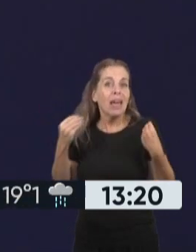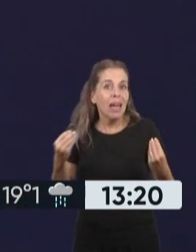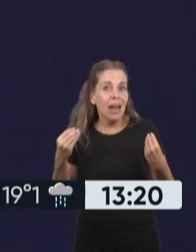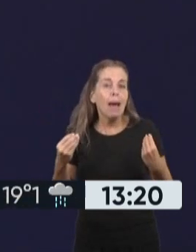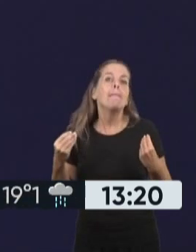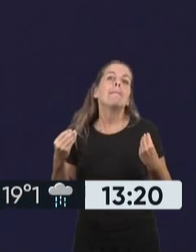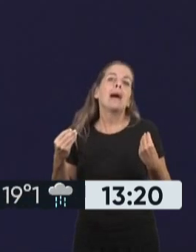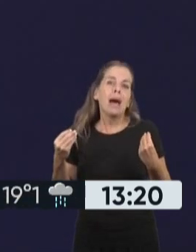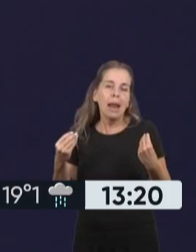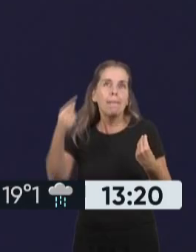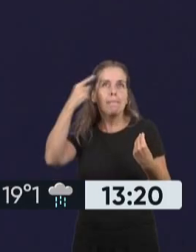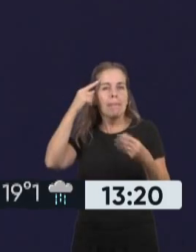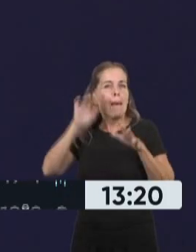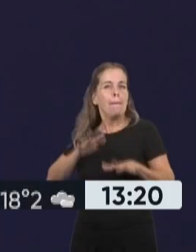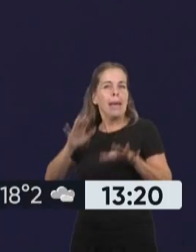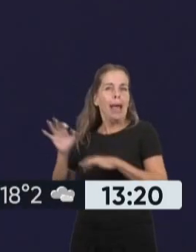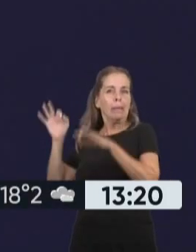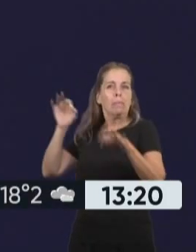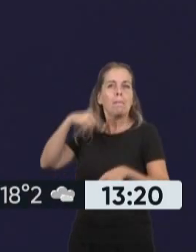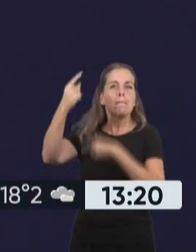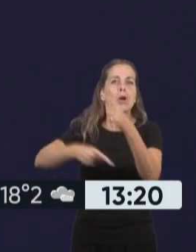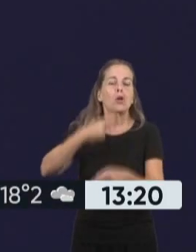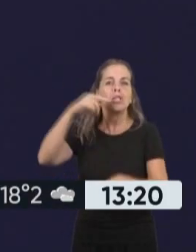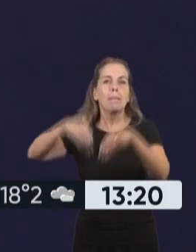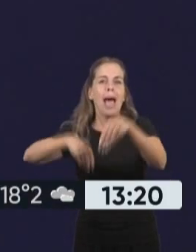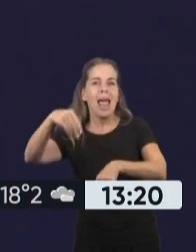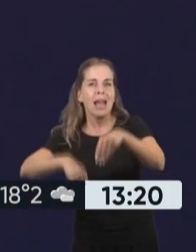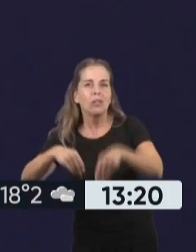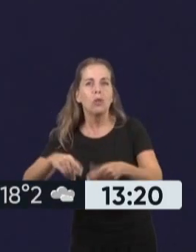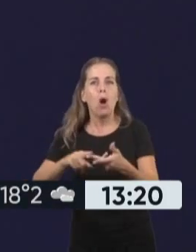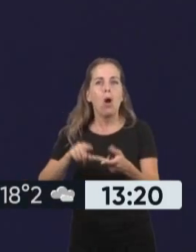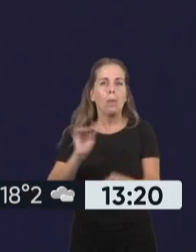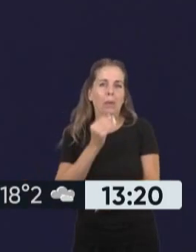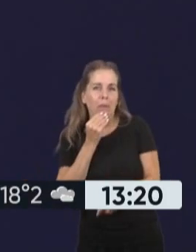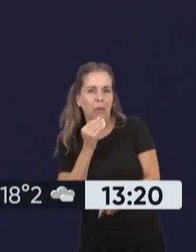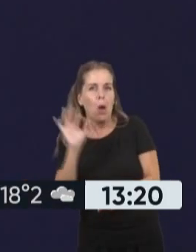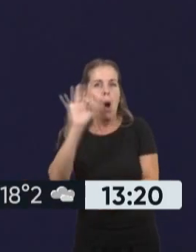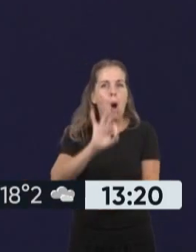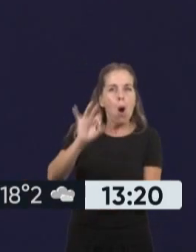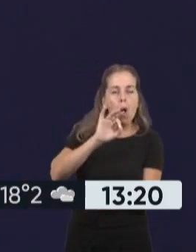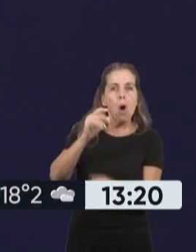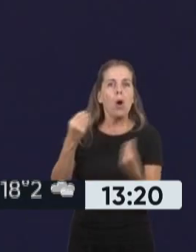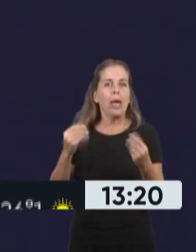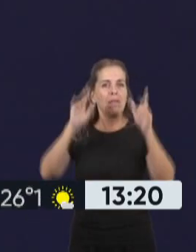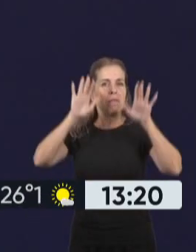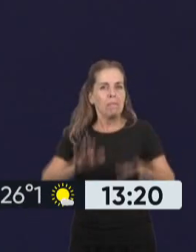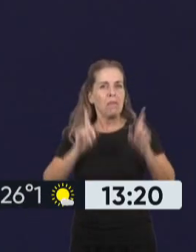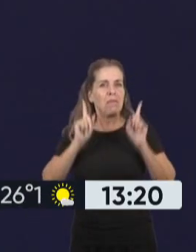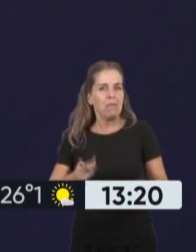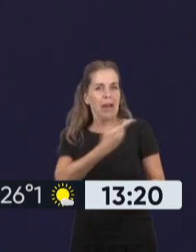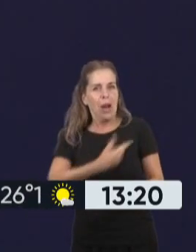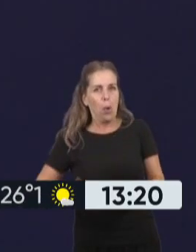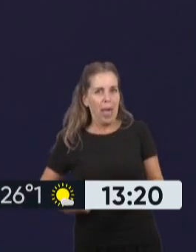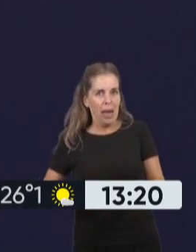a la próxima elección o de tratar de sostenerse en el poder un tiempo más hasta que,